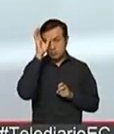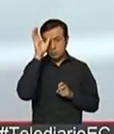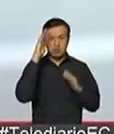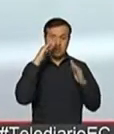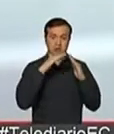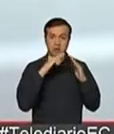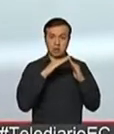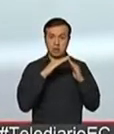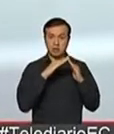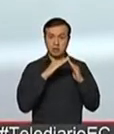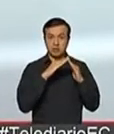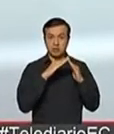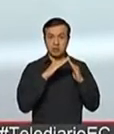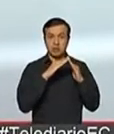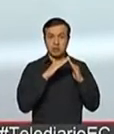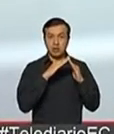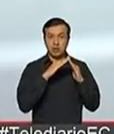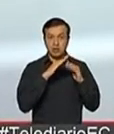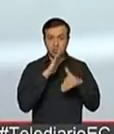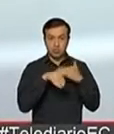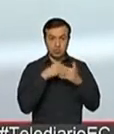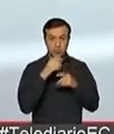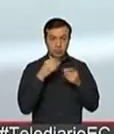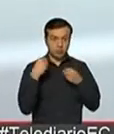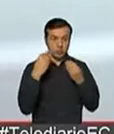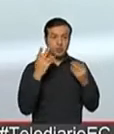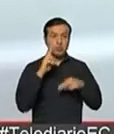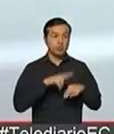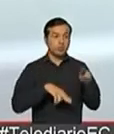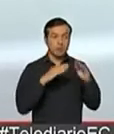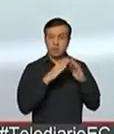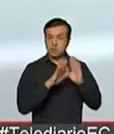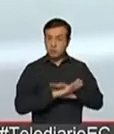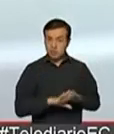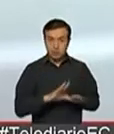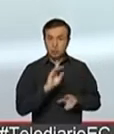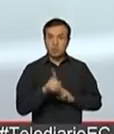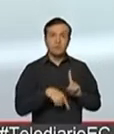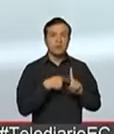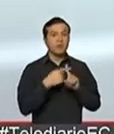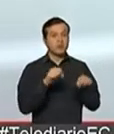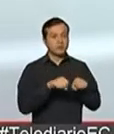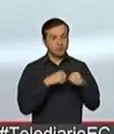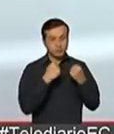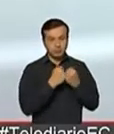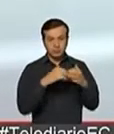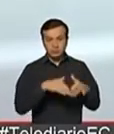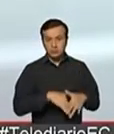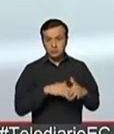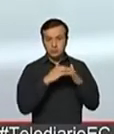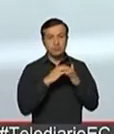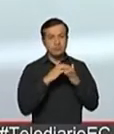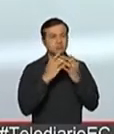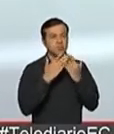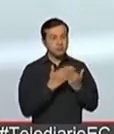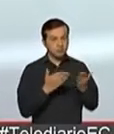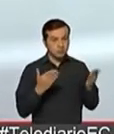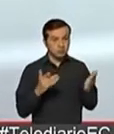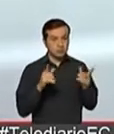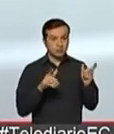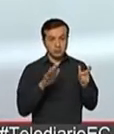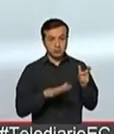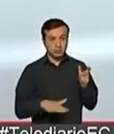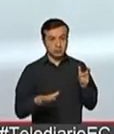para Todos, en los cuales no es únicamente hacer vivienda, es cómo recuperamos socialmente a todos estos